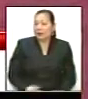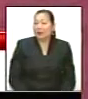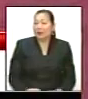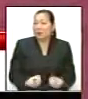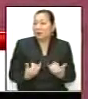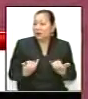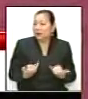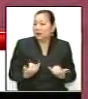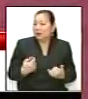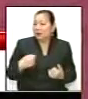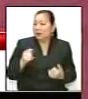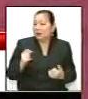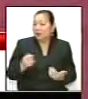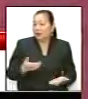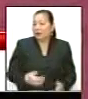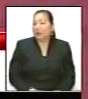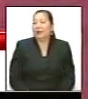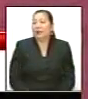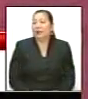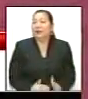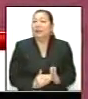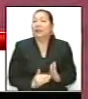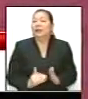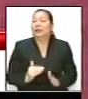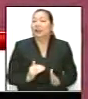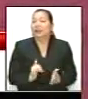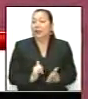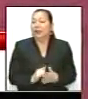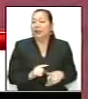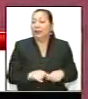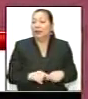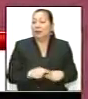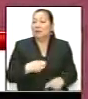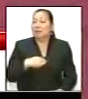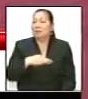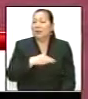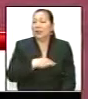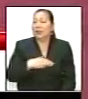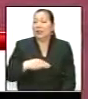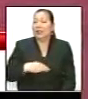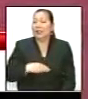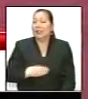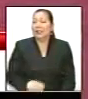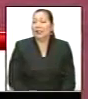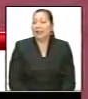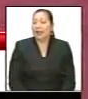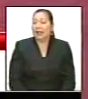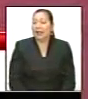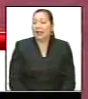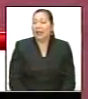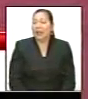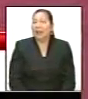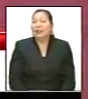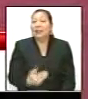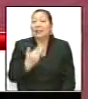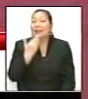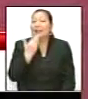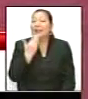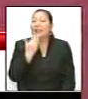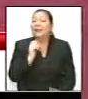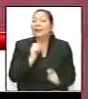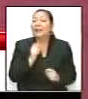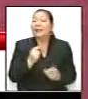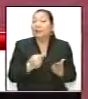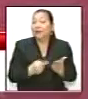acá hay un porcentaje mayoritario que depende de los ministerios. Entonces, ¿quién va a dar esa